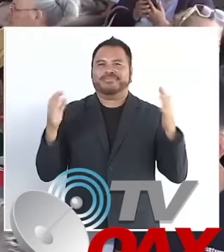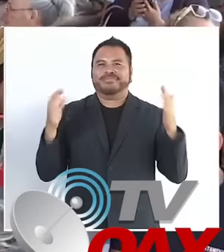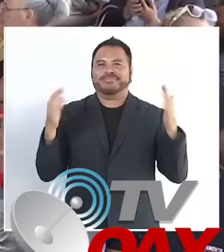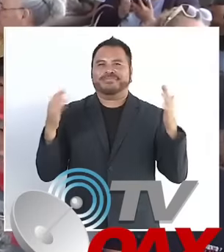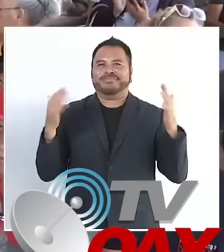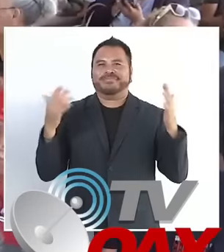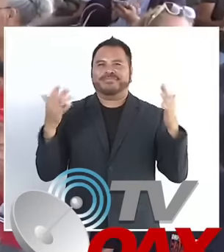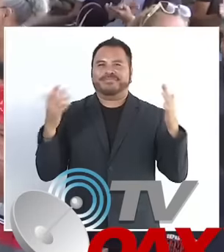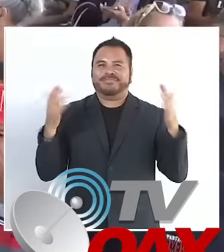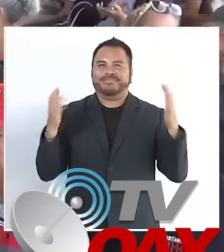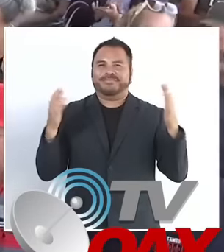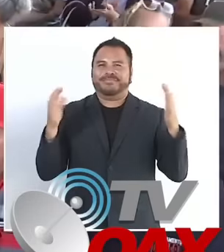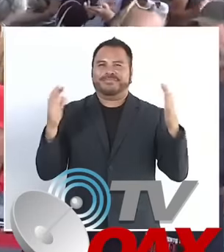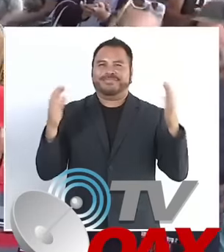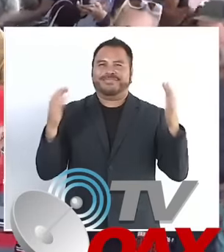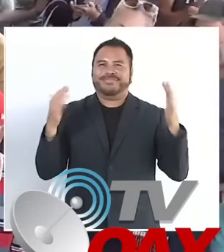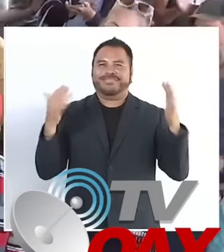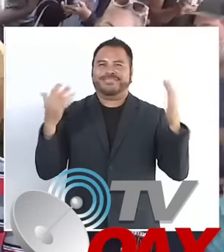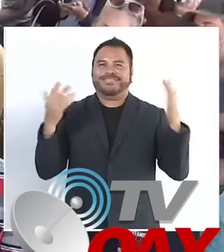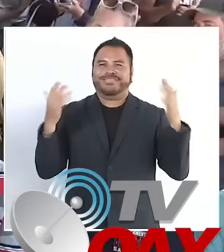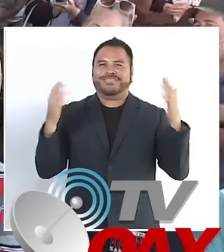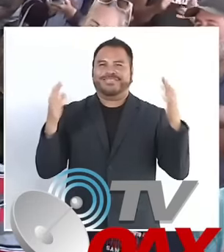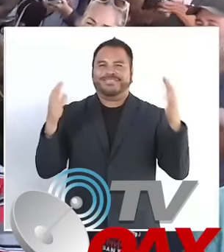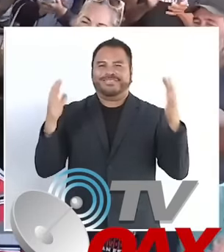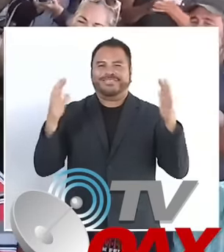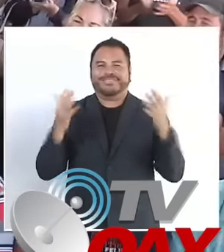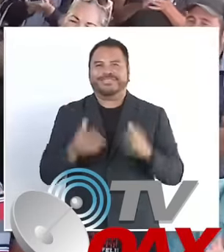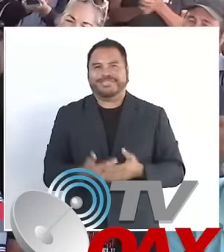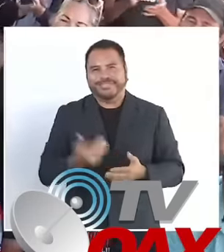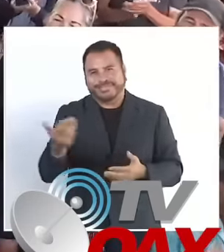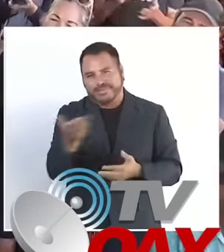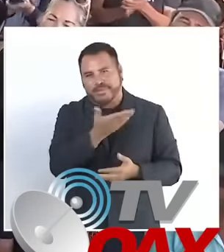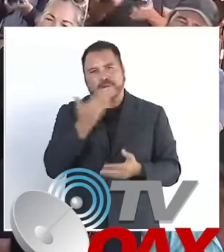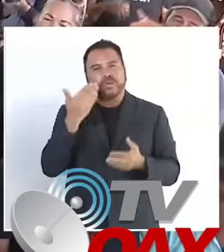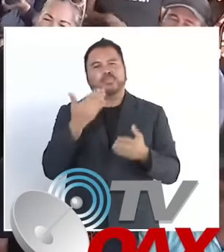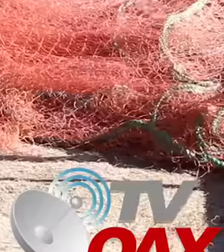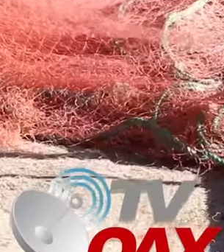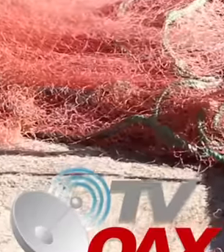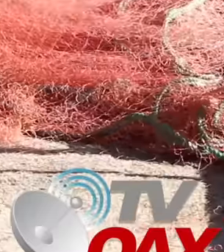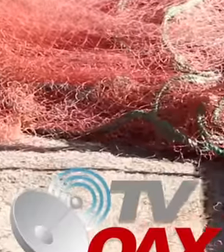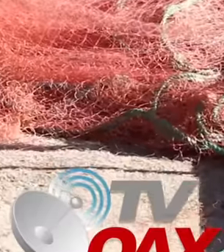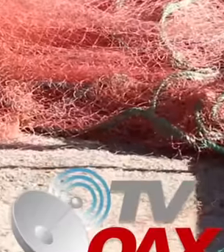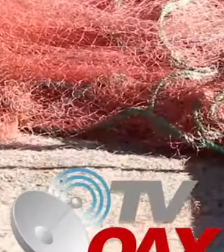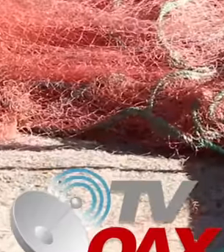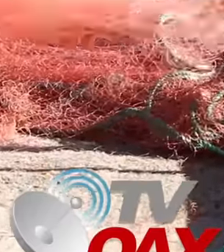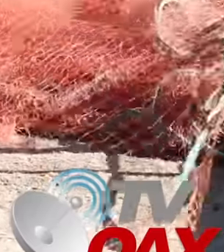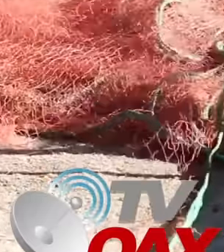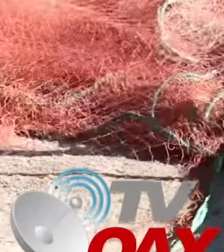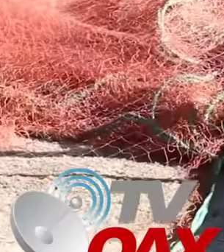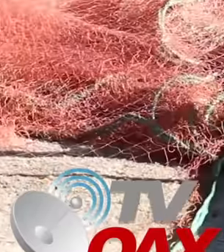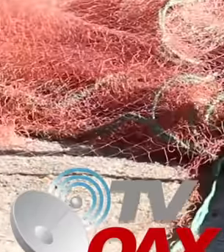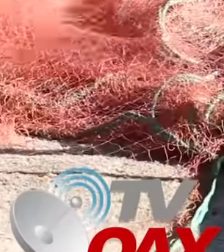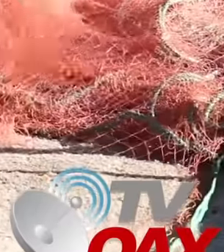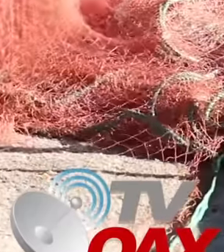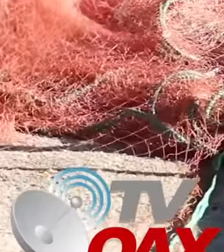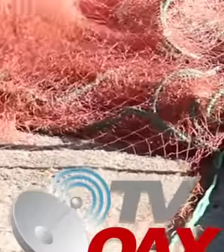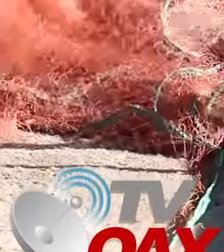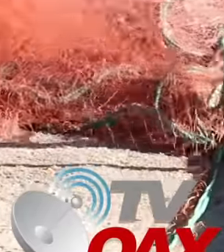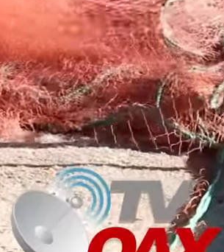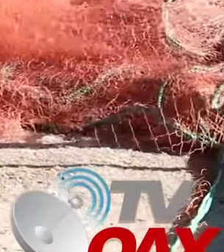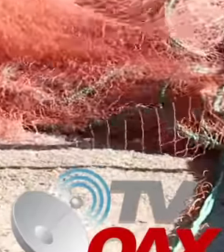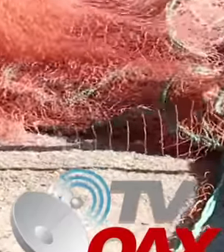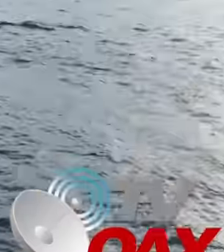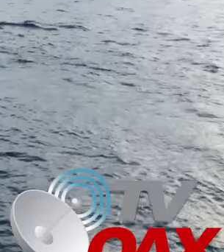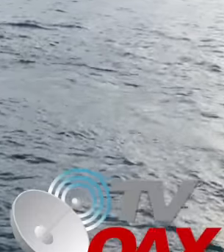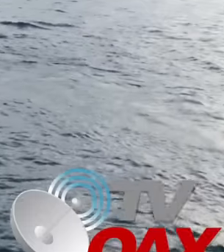en el campo de béisbol, el presidente de México lo calificó como una buena noticia y algo muy bueno para